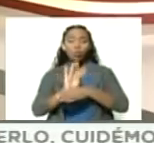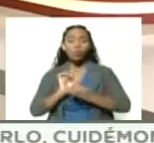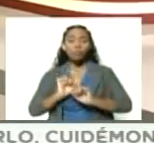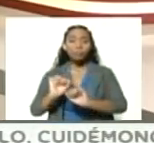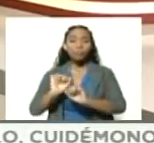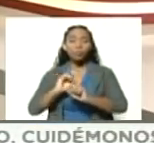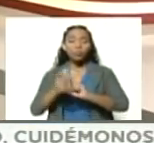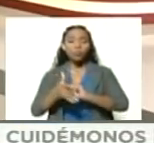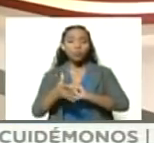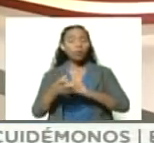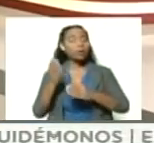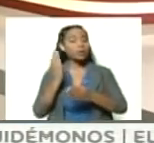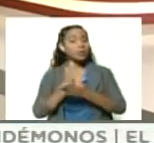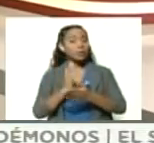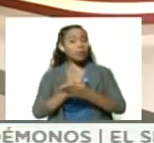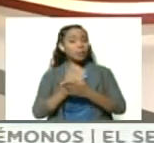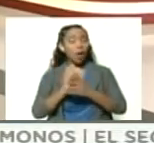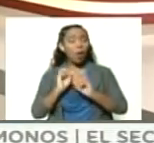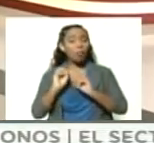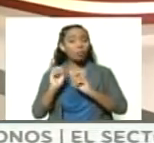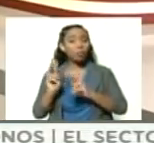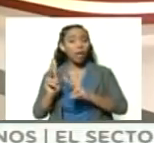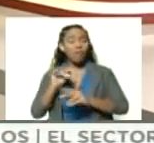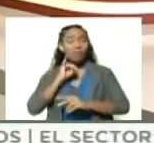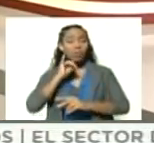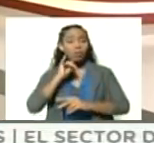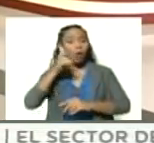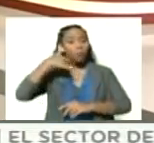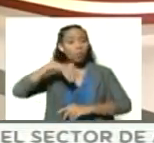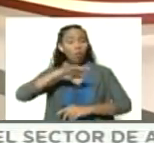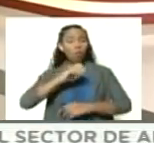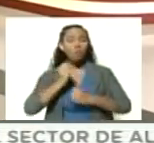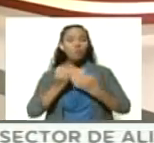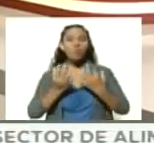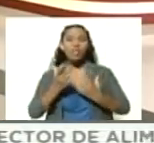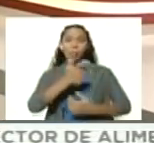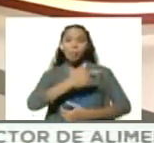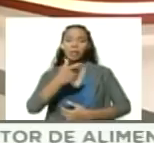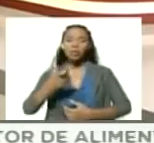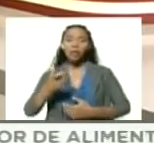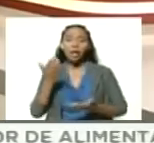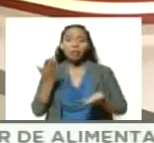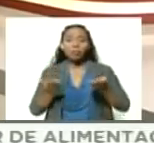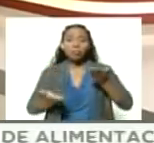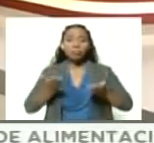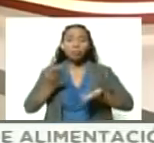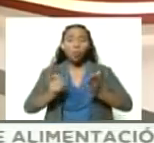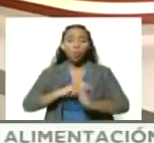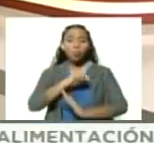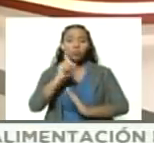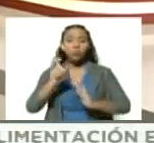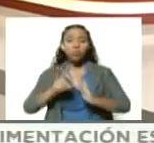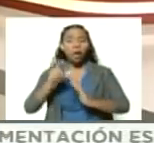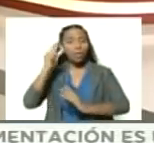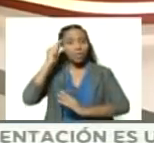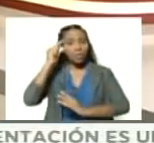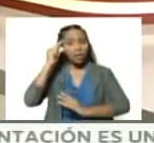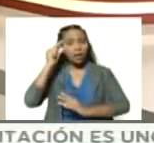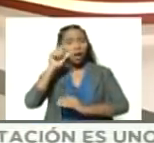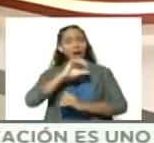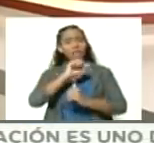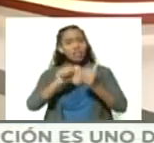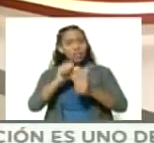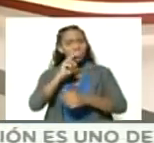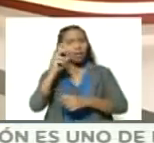COVID-19 y, como siempre, de manera oportuna, informan al pueblo cuántos casos y el balance completo del día.